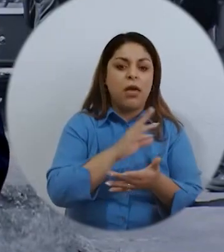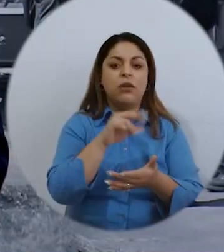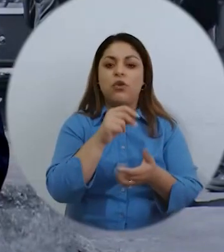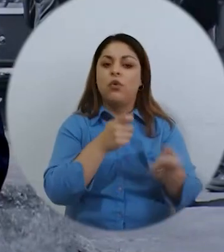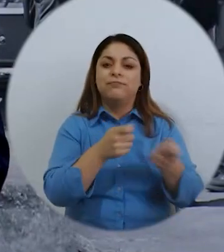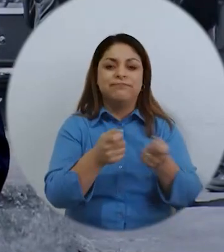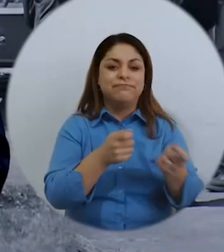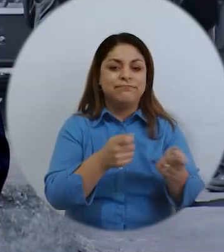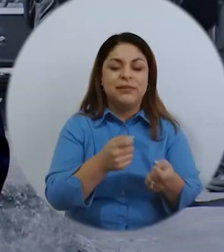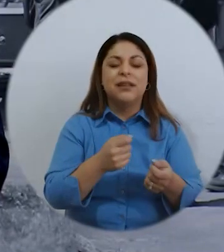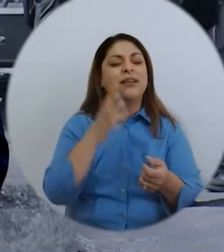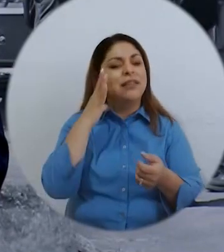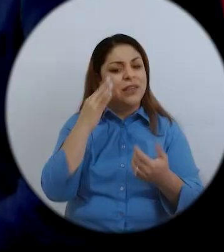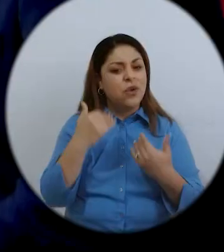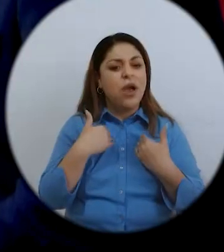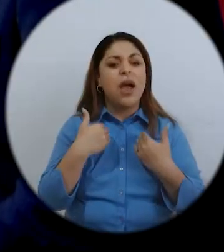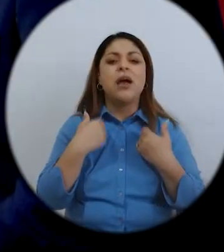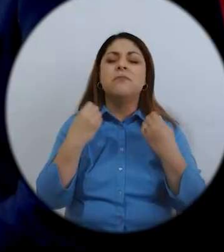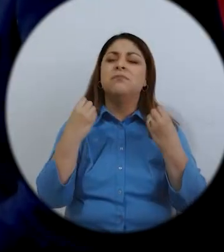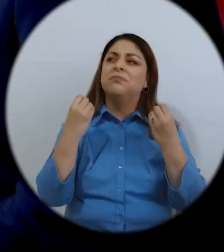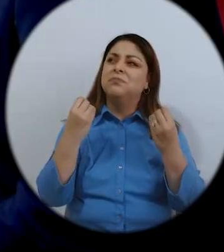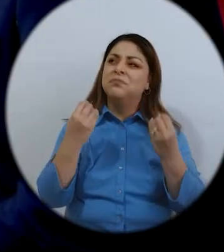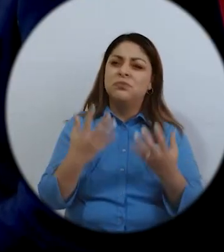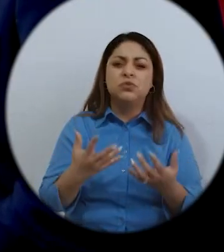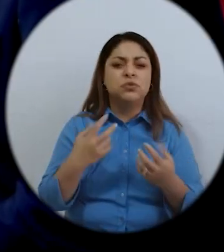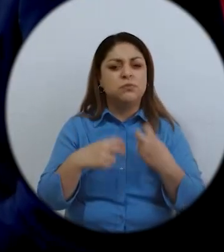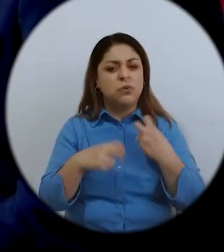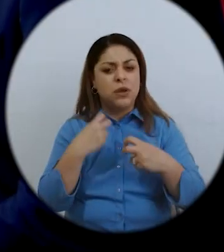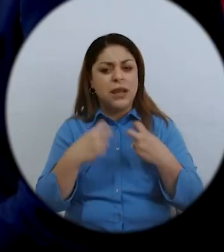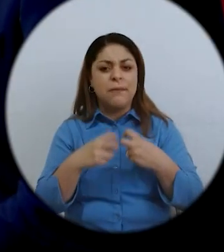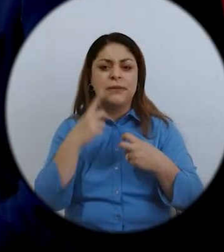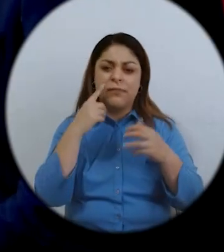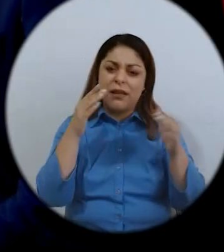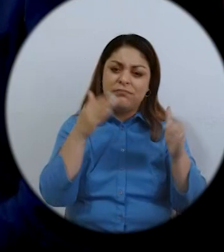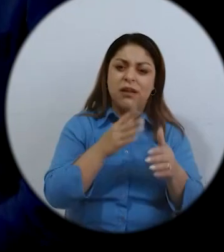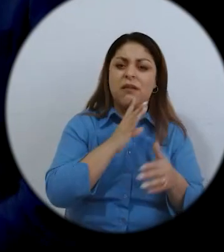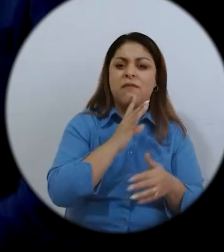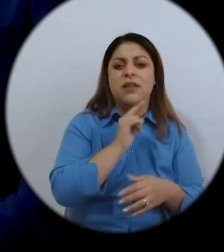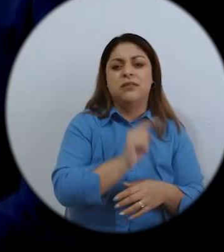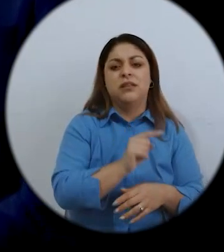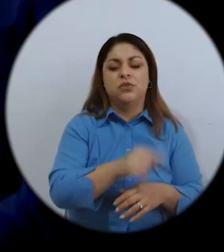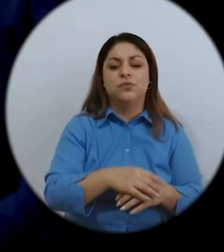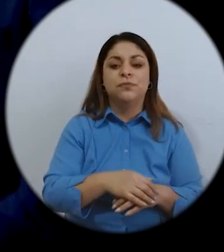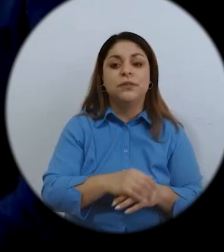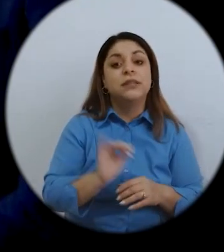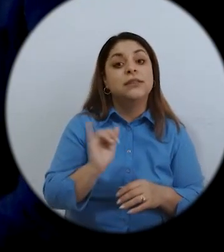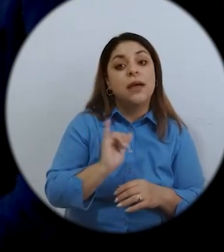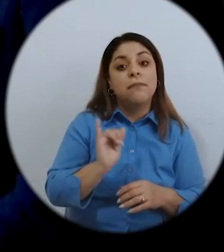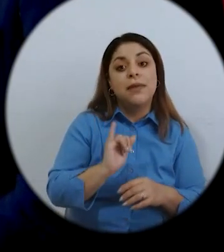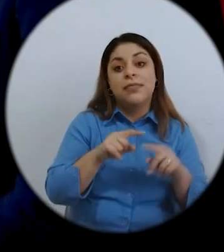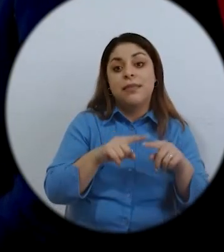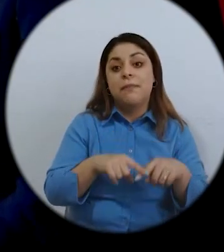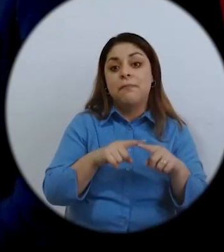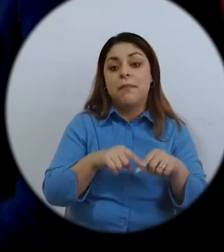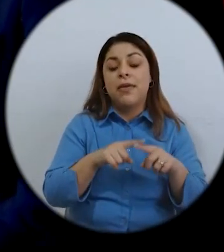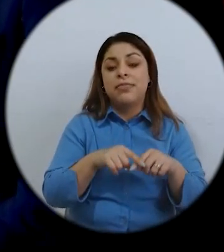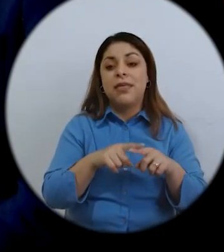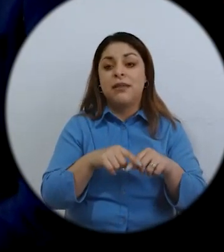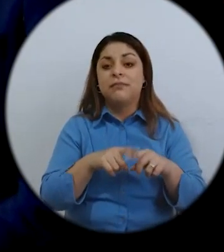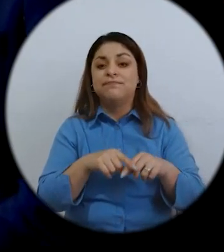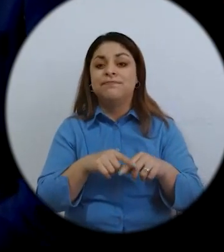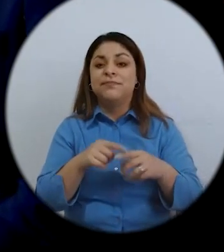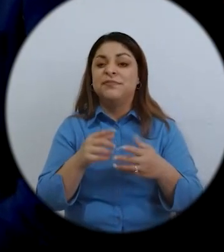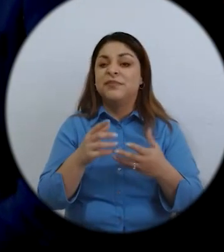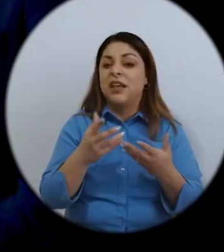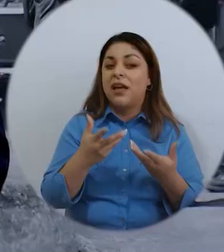Yo creo que todavía hay muchísimas brechas en términos de abordar esta problemática. Está vinculada también con las subvenciones que se le dan